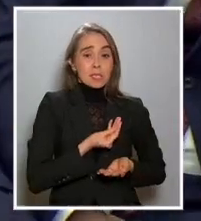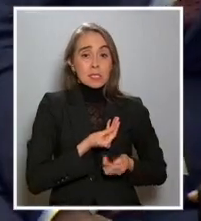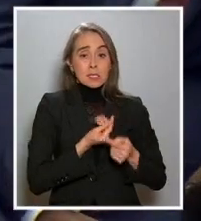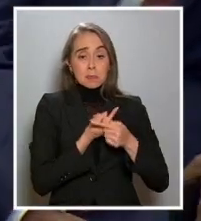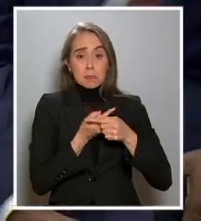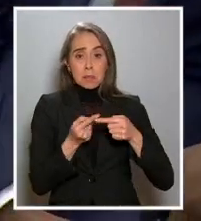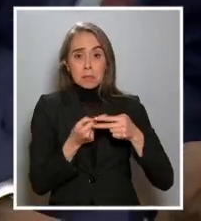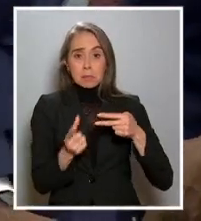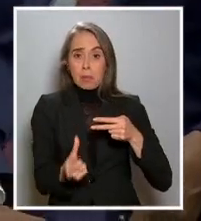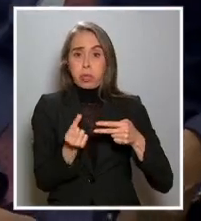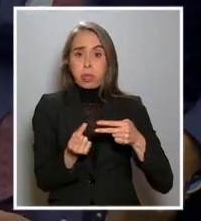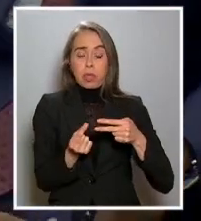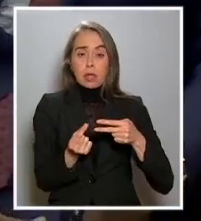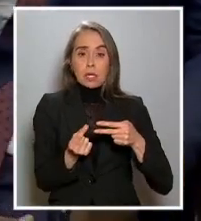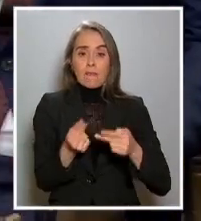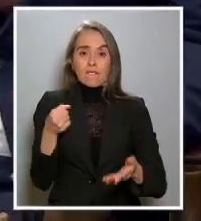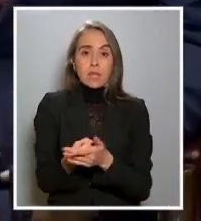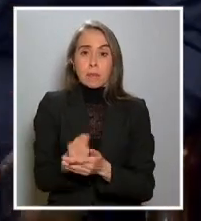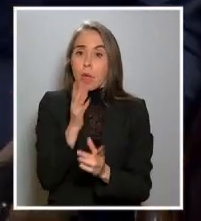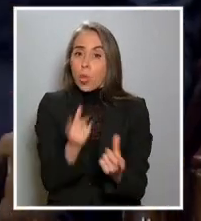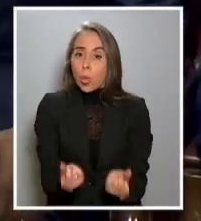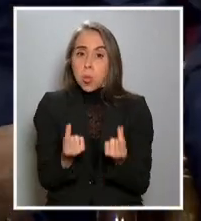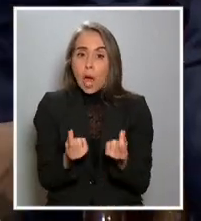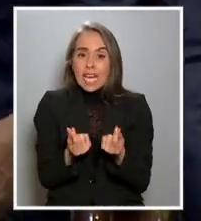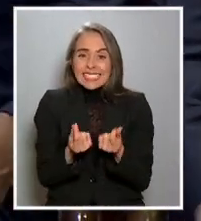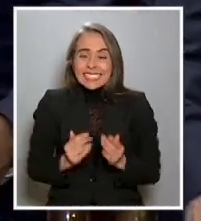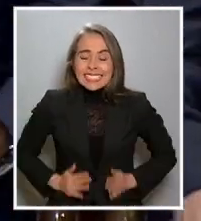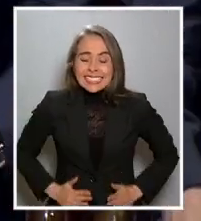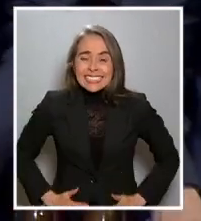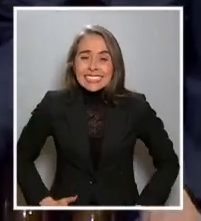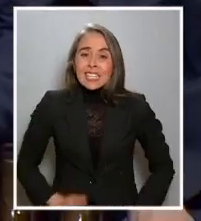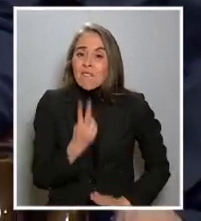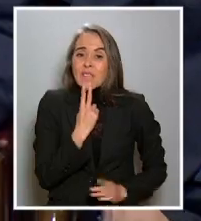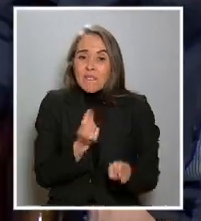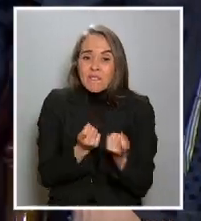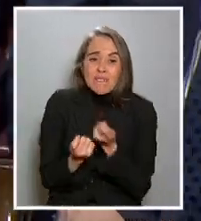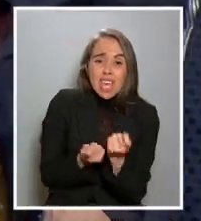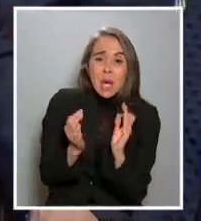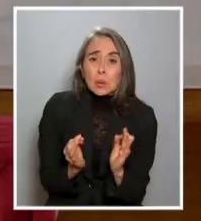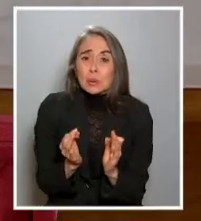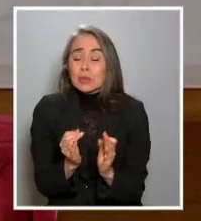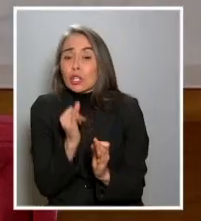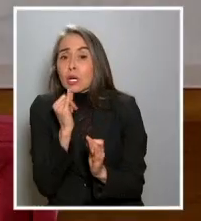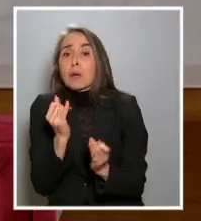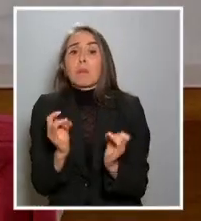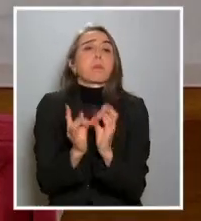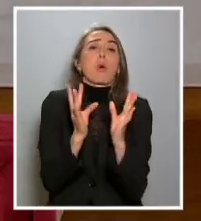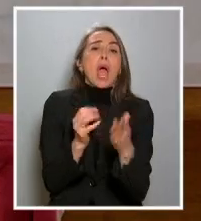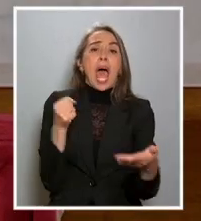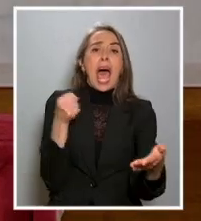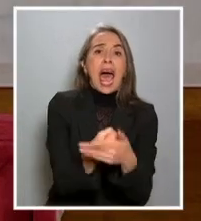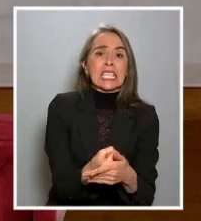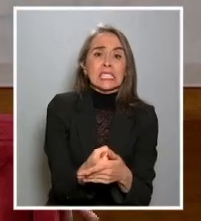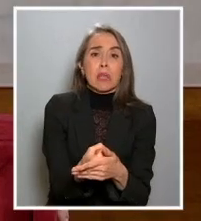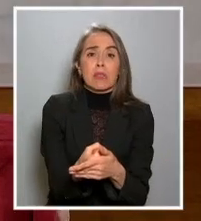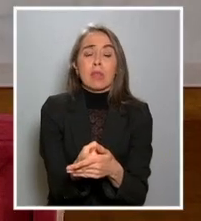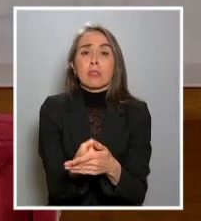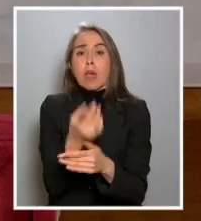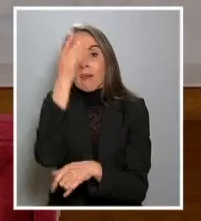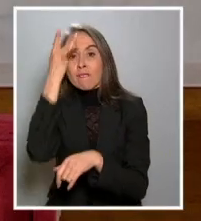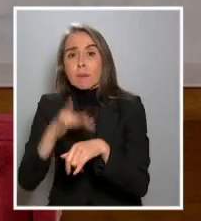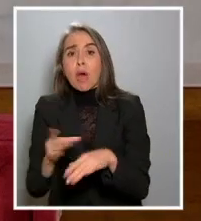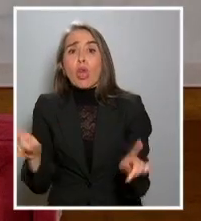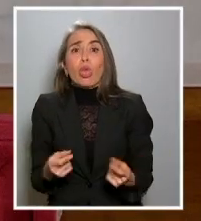justo. Y están preocupados si es que podrán sostenerse ante imprevistos como un accidente o una